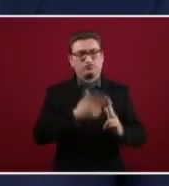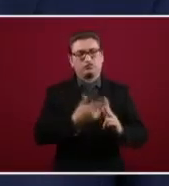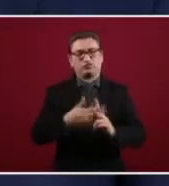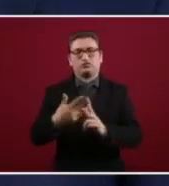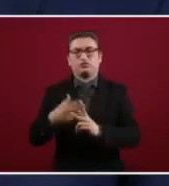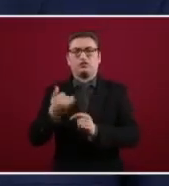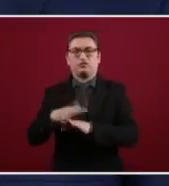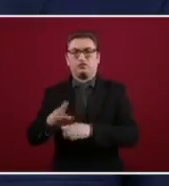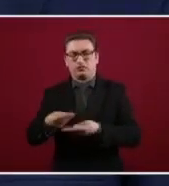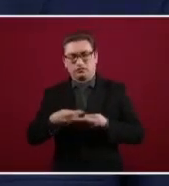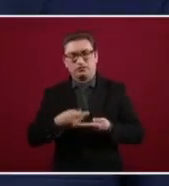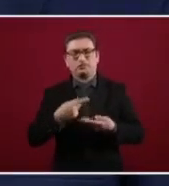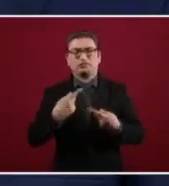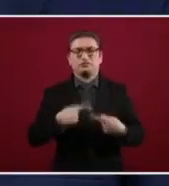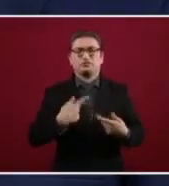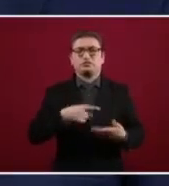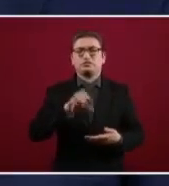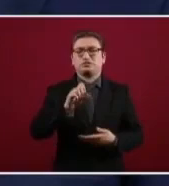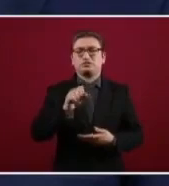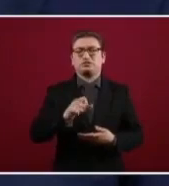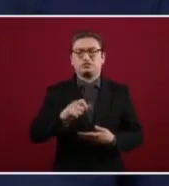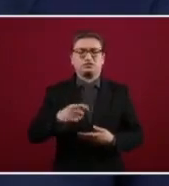a mi informe diario